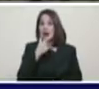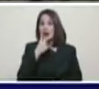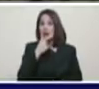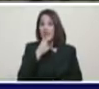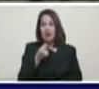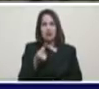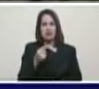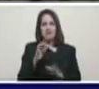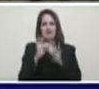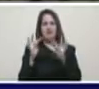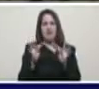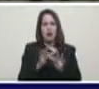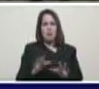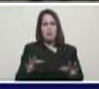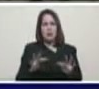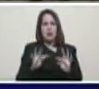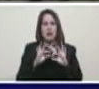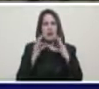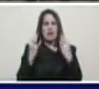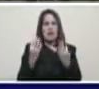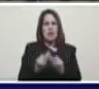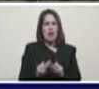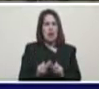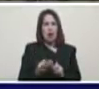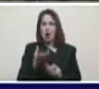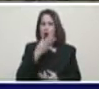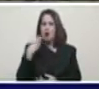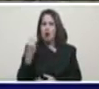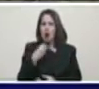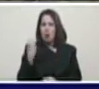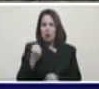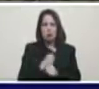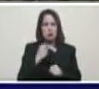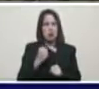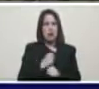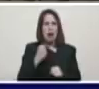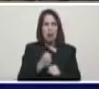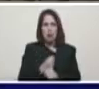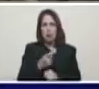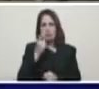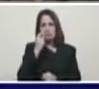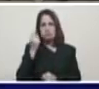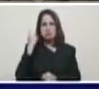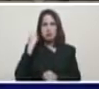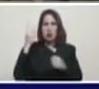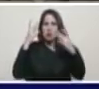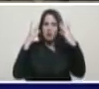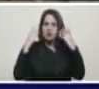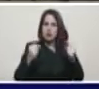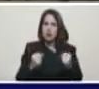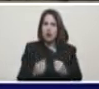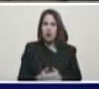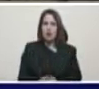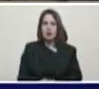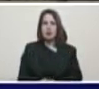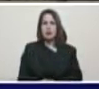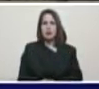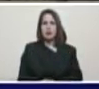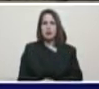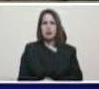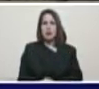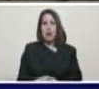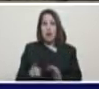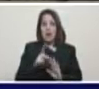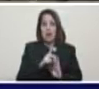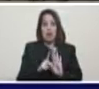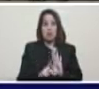jóvenes a los trabajadores a las trabajadoras a Los profesionales y en el plan de